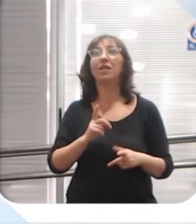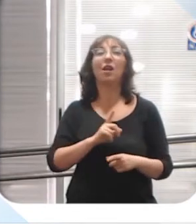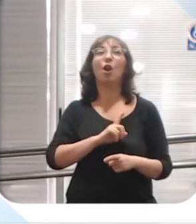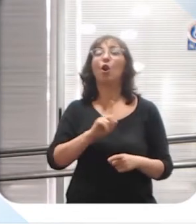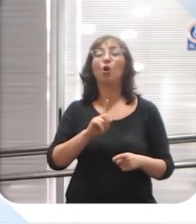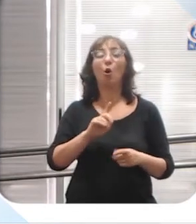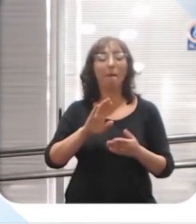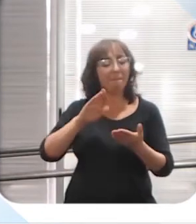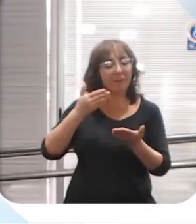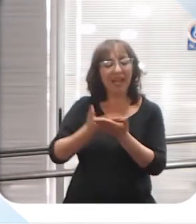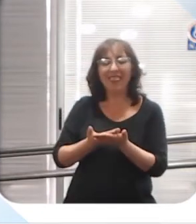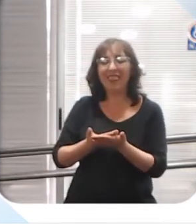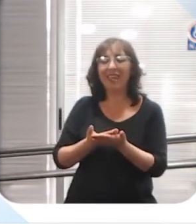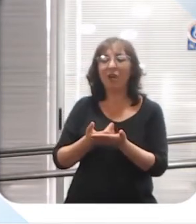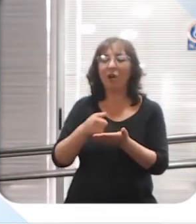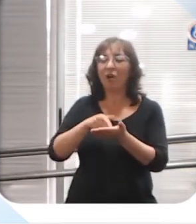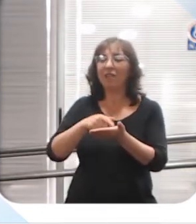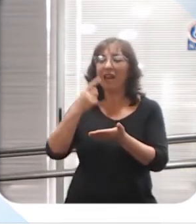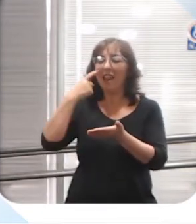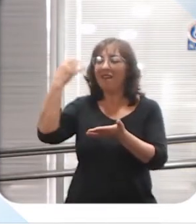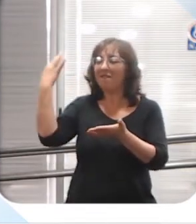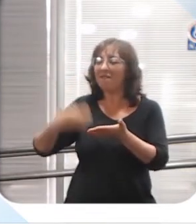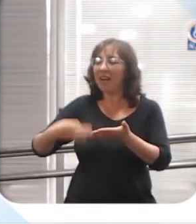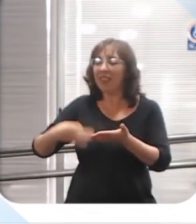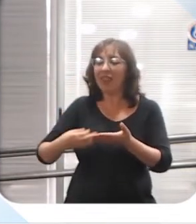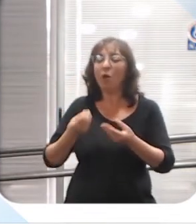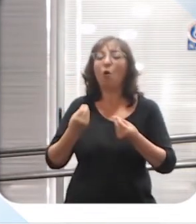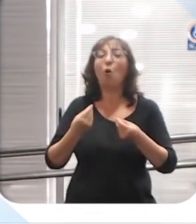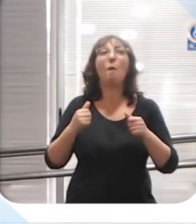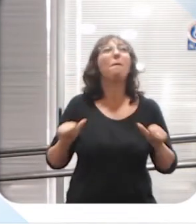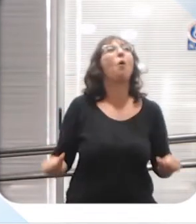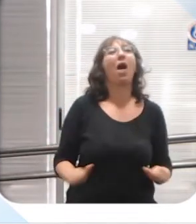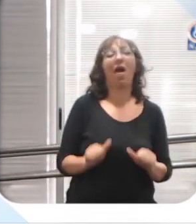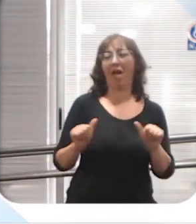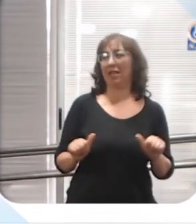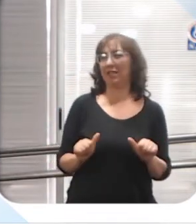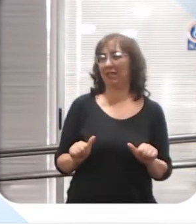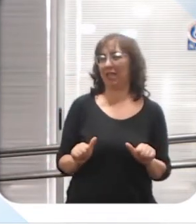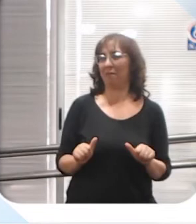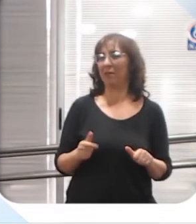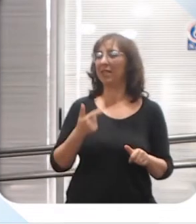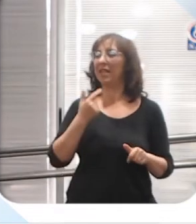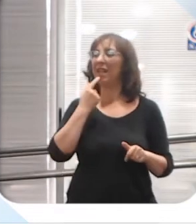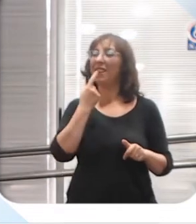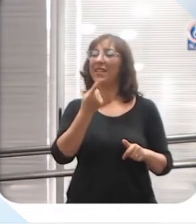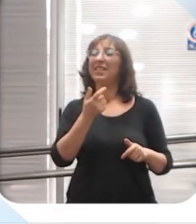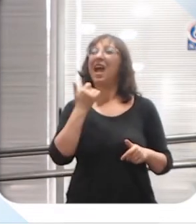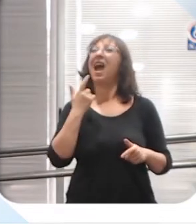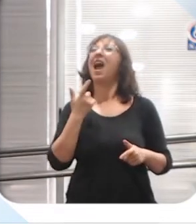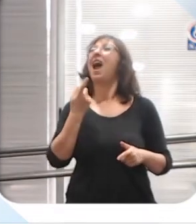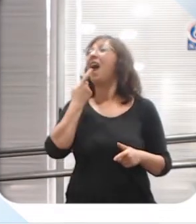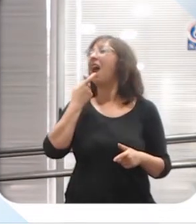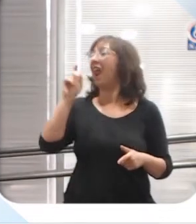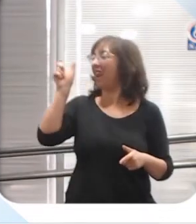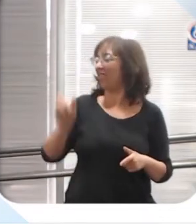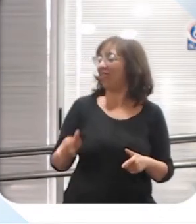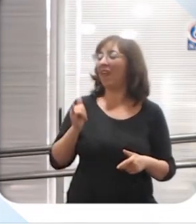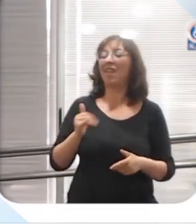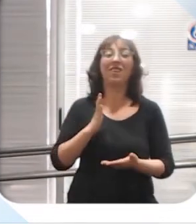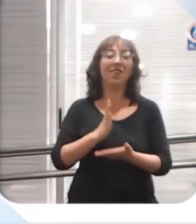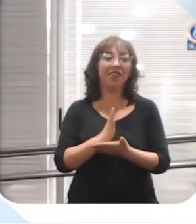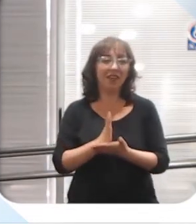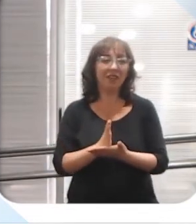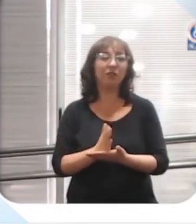planteos que aterricen el cómo hacerlo. Si decimos que alguien tiene derechos, me parece que tenemos